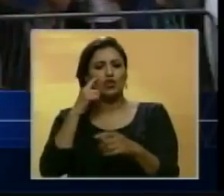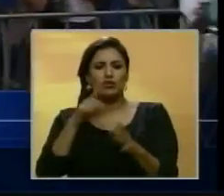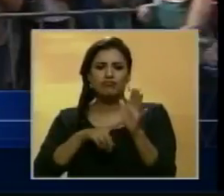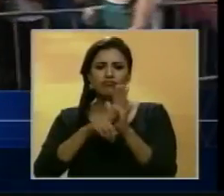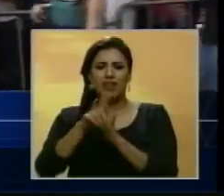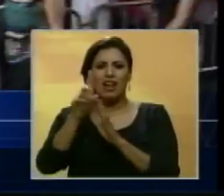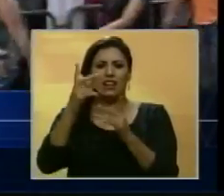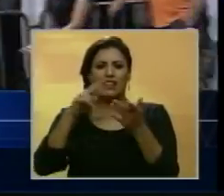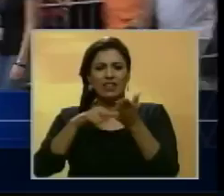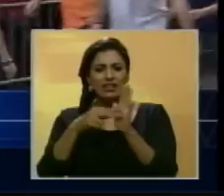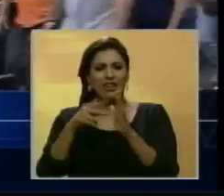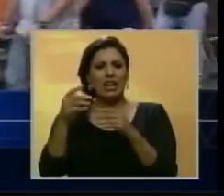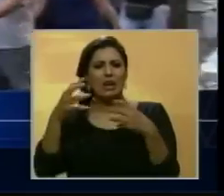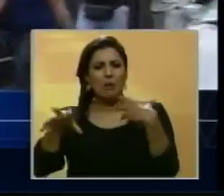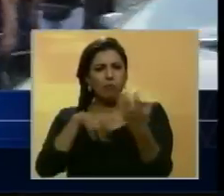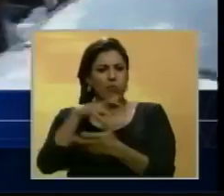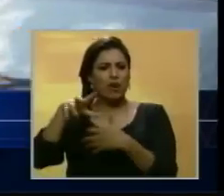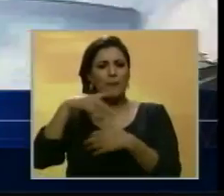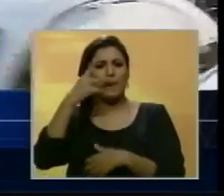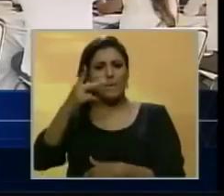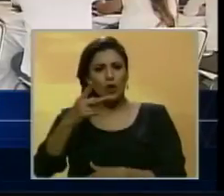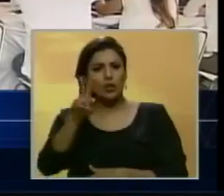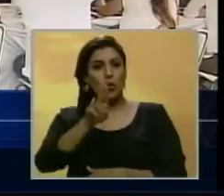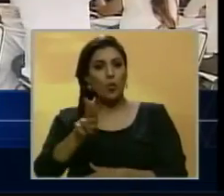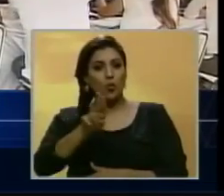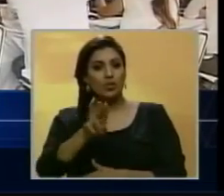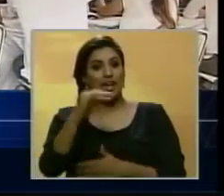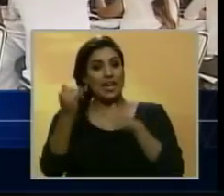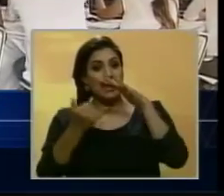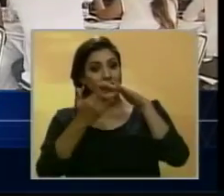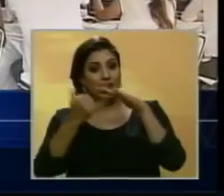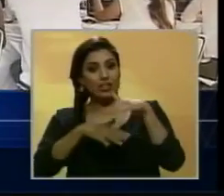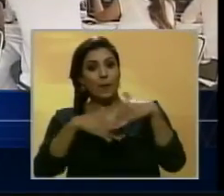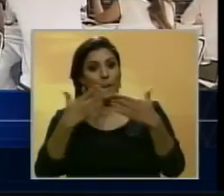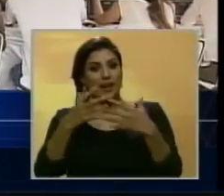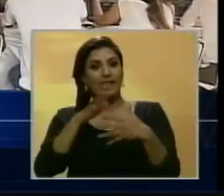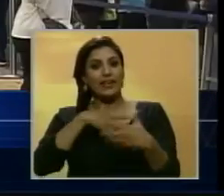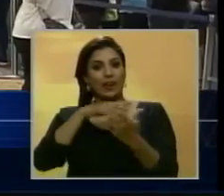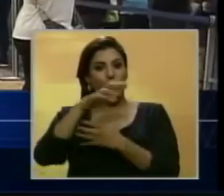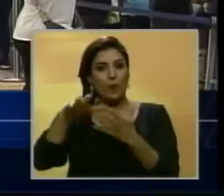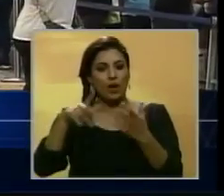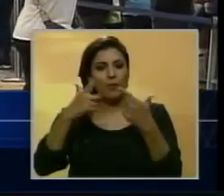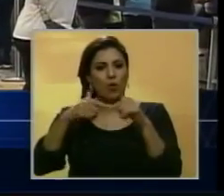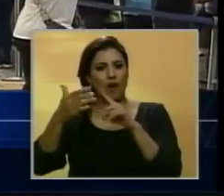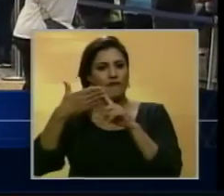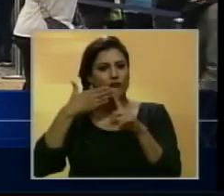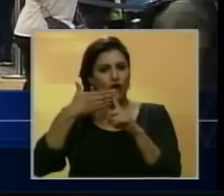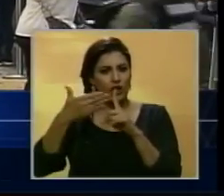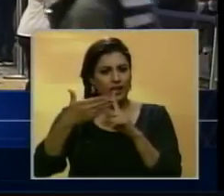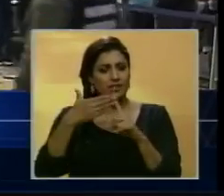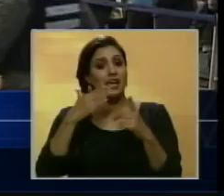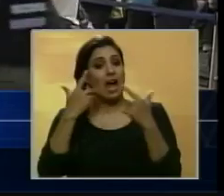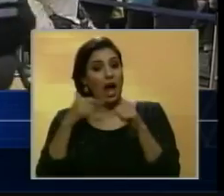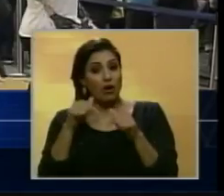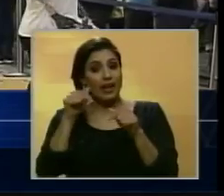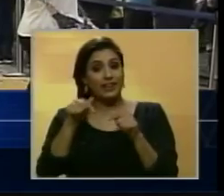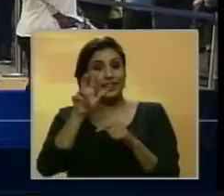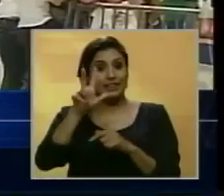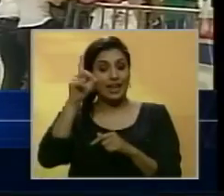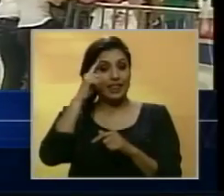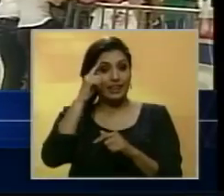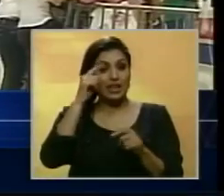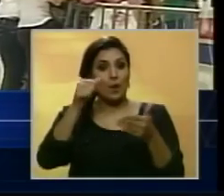desarrollo de una estrategia de agitación política que utiliza la institución para generar escenarios violentos. En estos 3 días